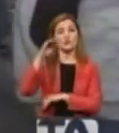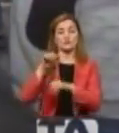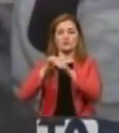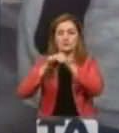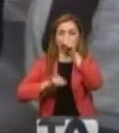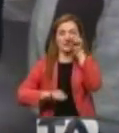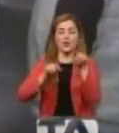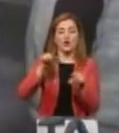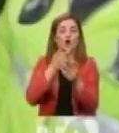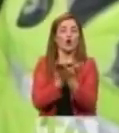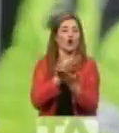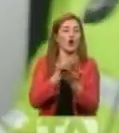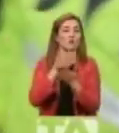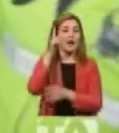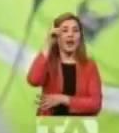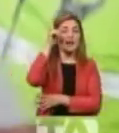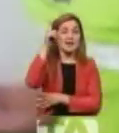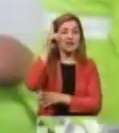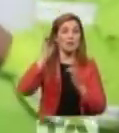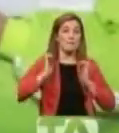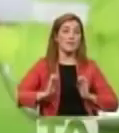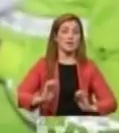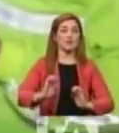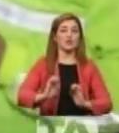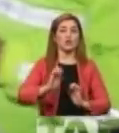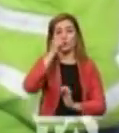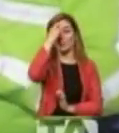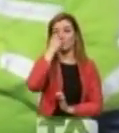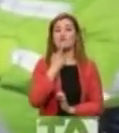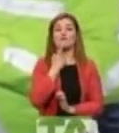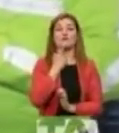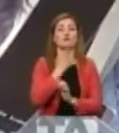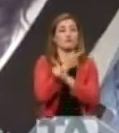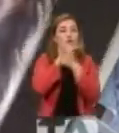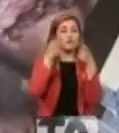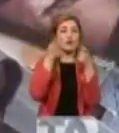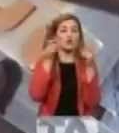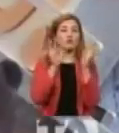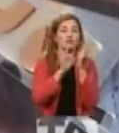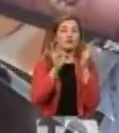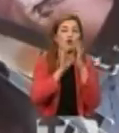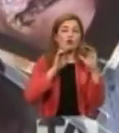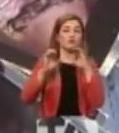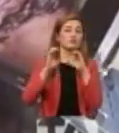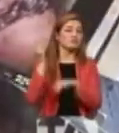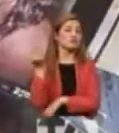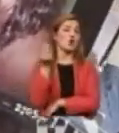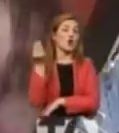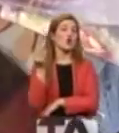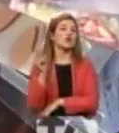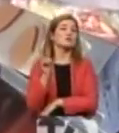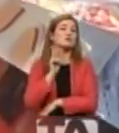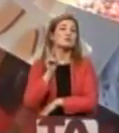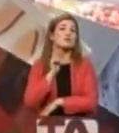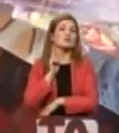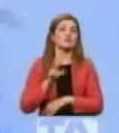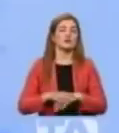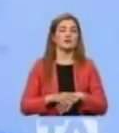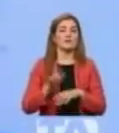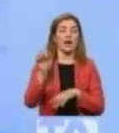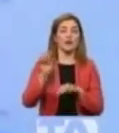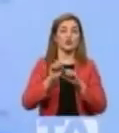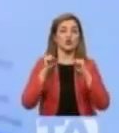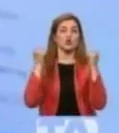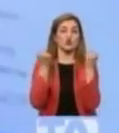entre otras cosas, que el líder evangélico creó un perfil falso en Facebook para comunicarse con la víctima. En la red social se